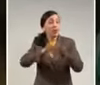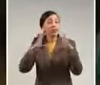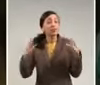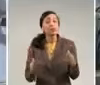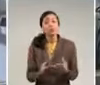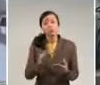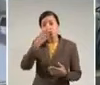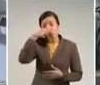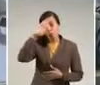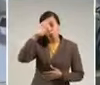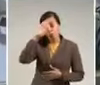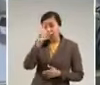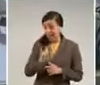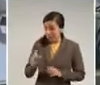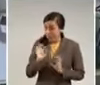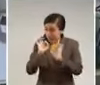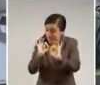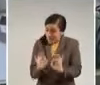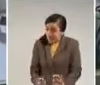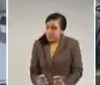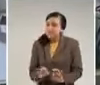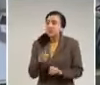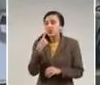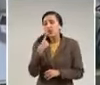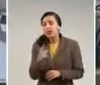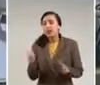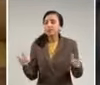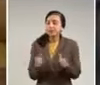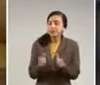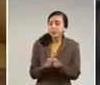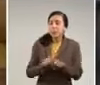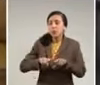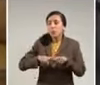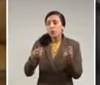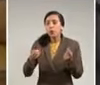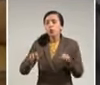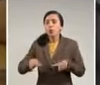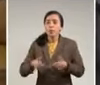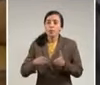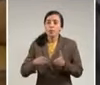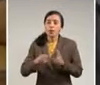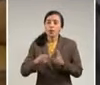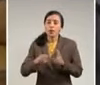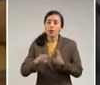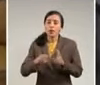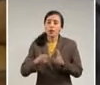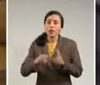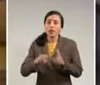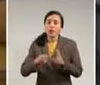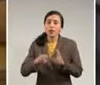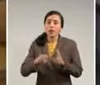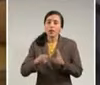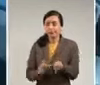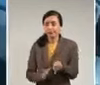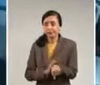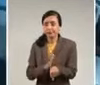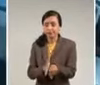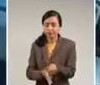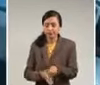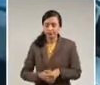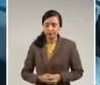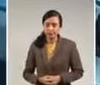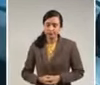en particular en la provincia de Camagüey con relación a todas las medidas que se han adoptado para la pandemia en